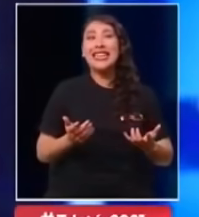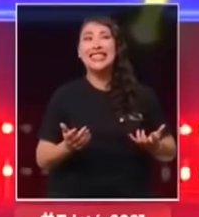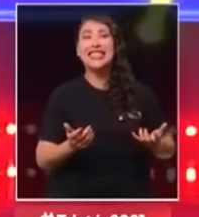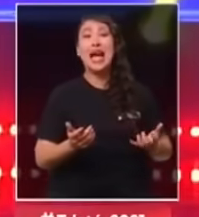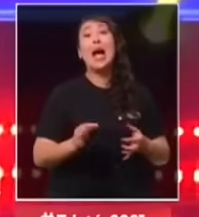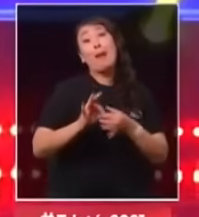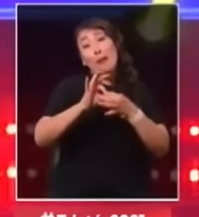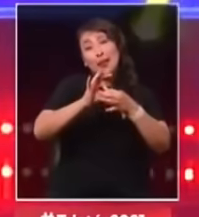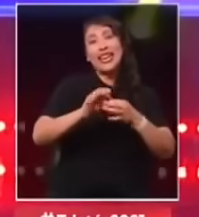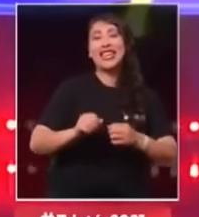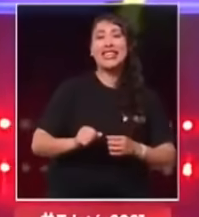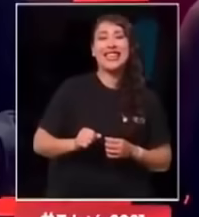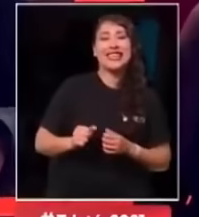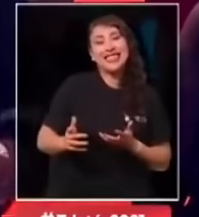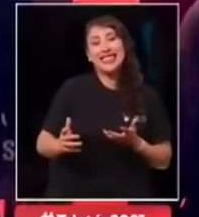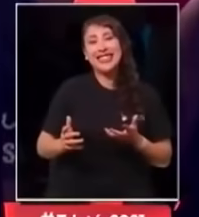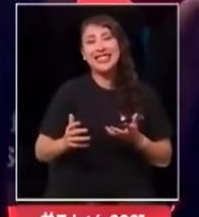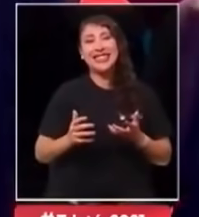Muchas gracias.